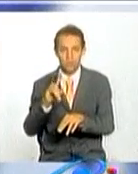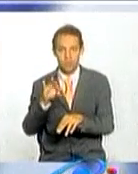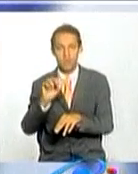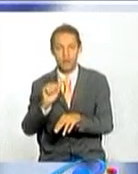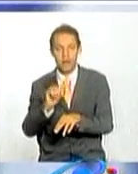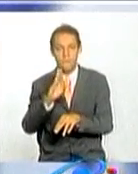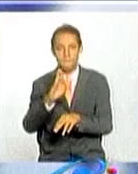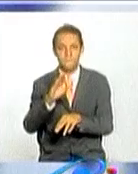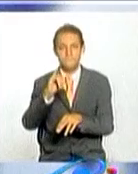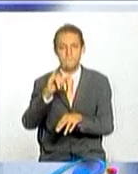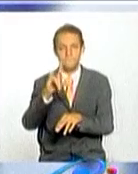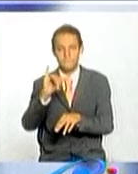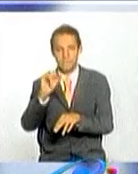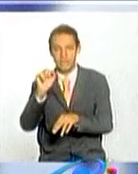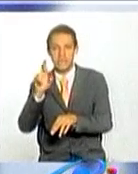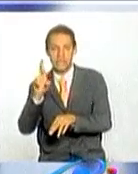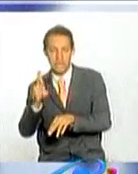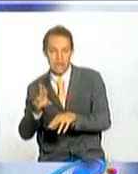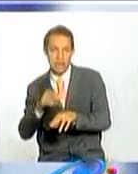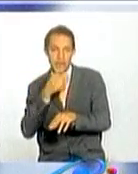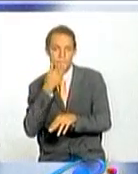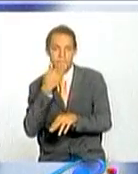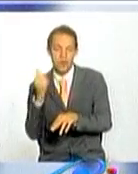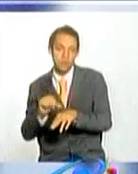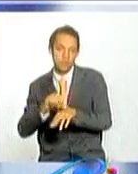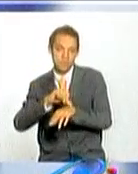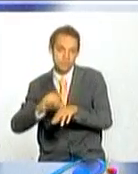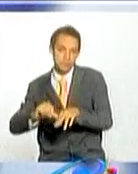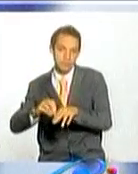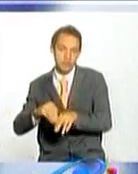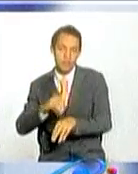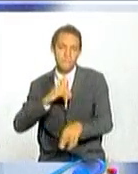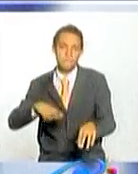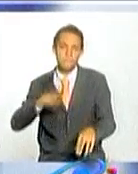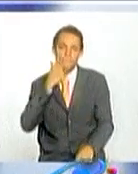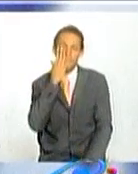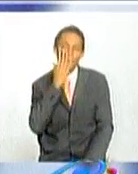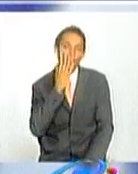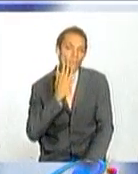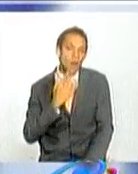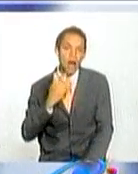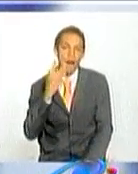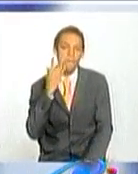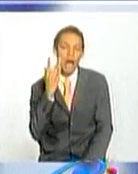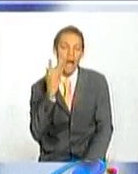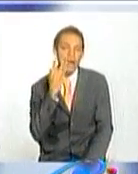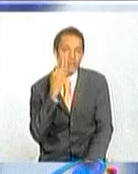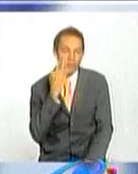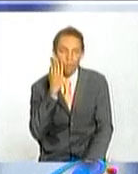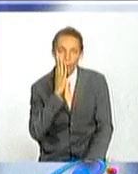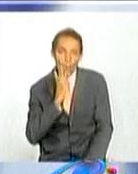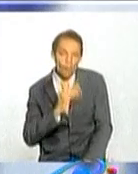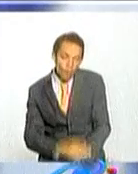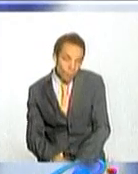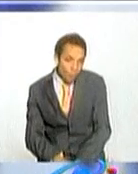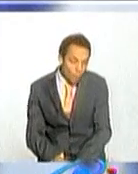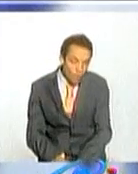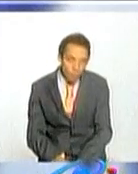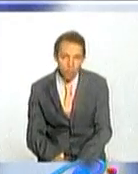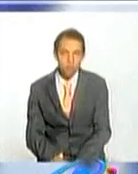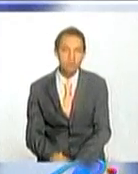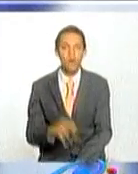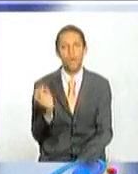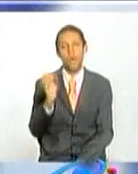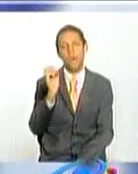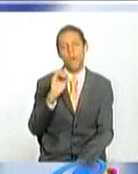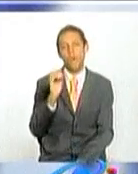hacia el colédoco, queden atrapados, el paciente se pone amarillo y hay que intervenirlo de urgencias, o que bien, si son muy pequeños,